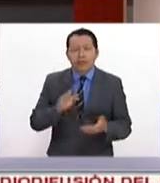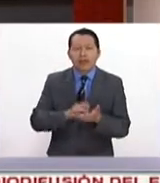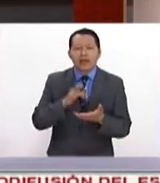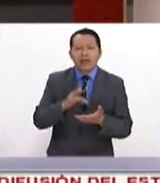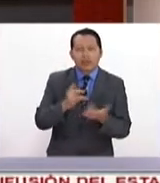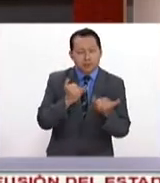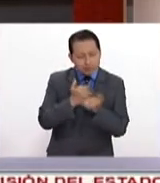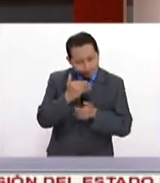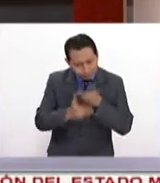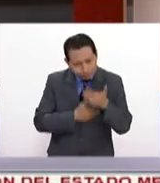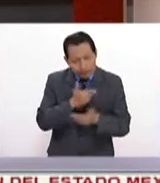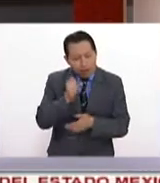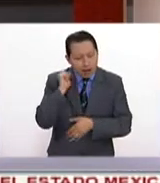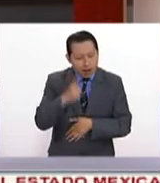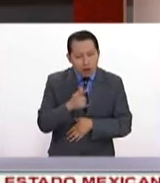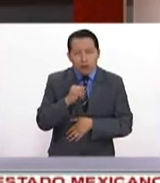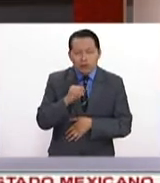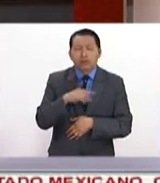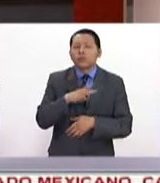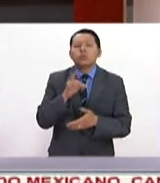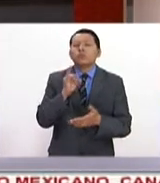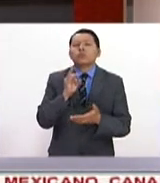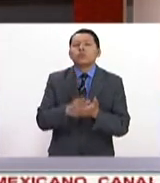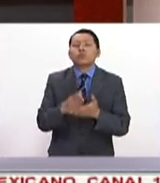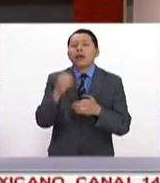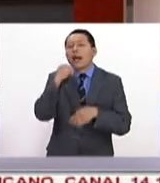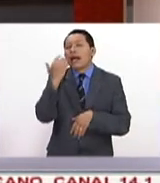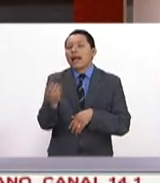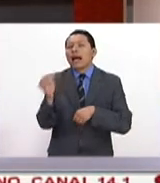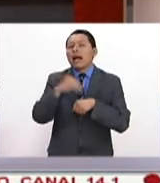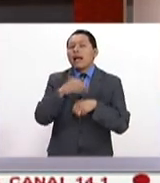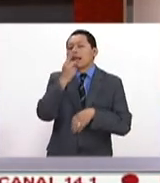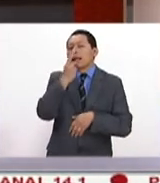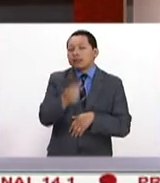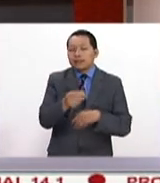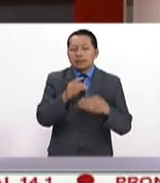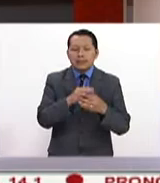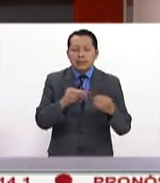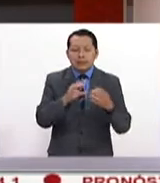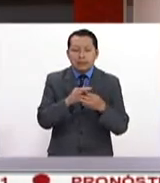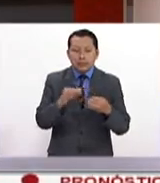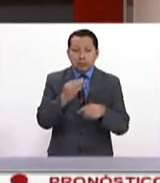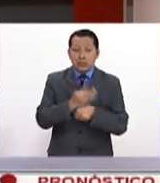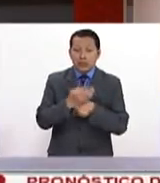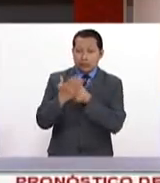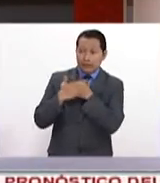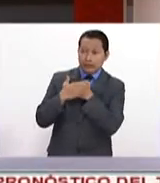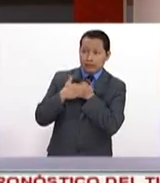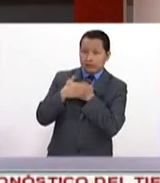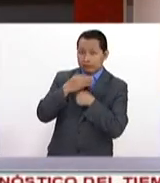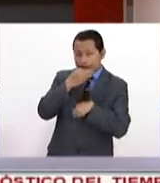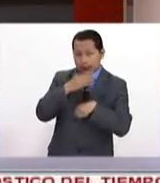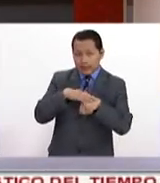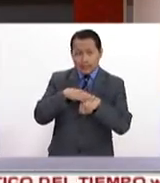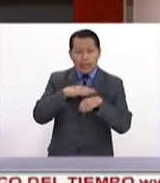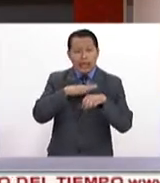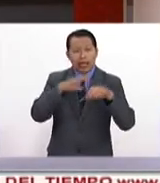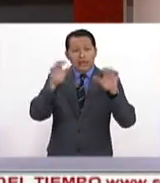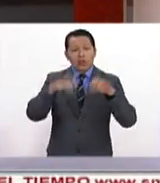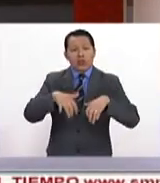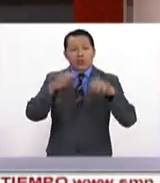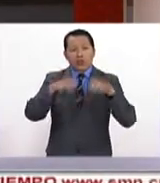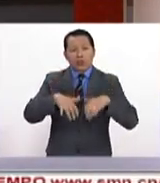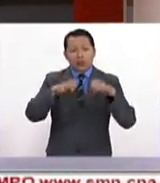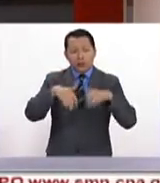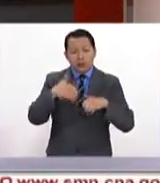Gracias, a sus órdenes. Siempre ya nada más añadir que ahora también estamos alertados porque hay un pronóstico de lluvias intensas